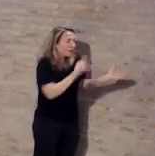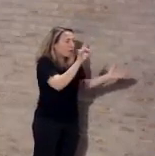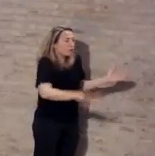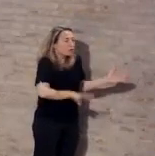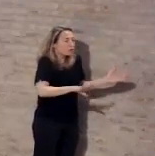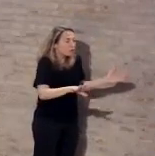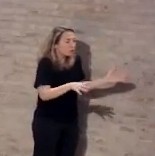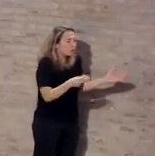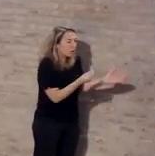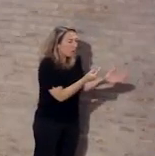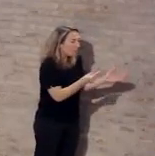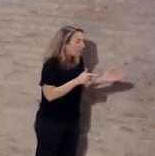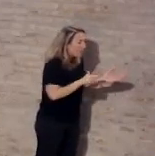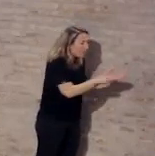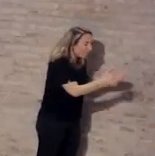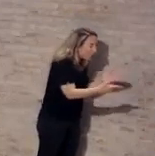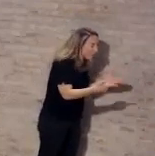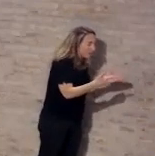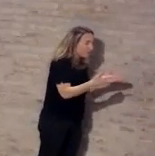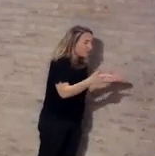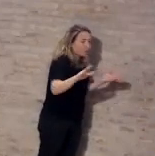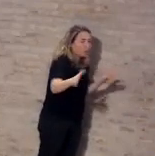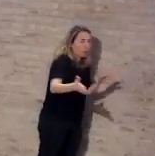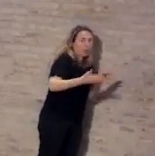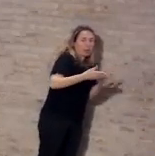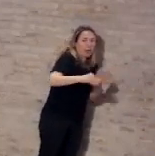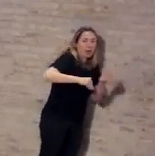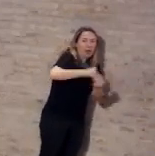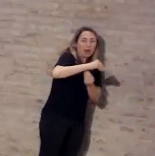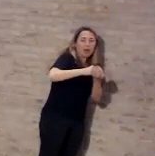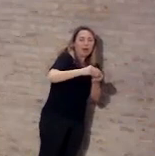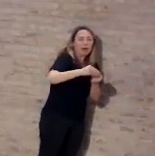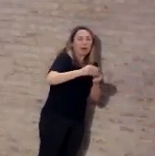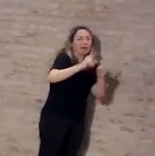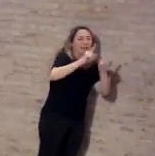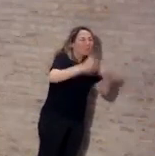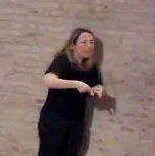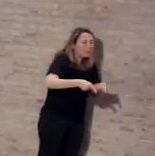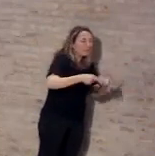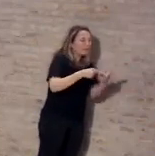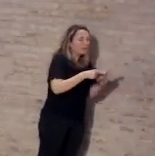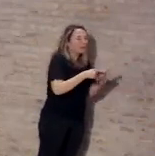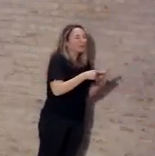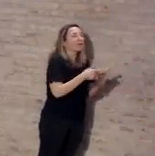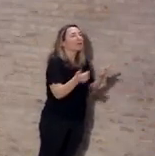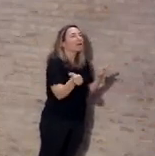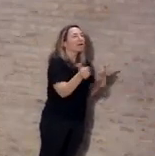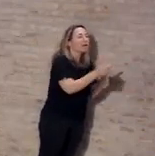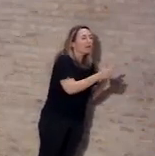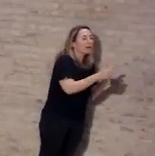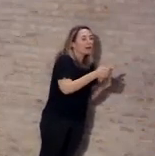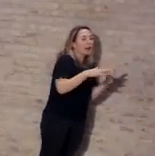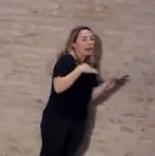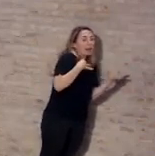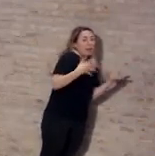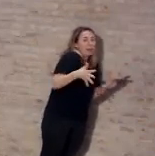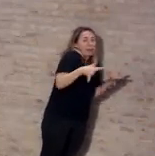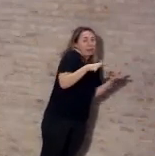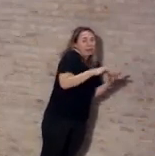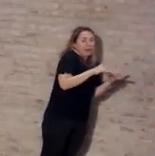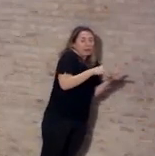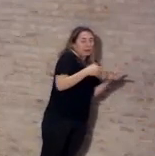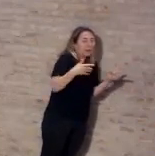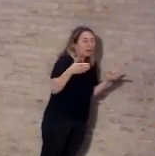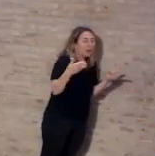solamente tenés la falta del recurso económico a lo mejor que es el sostén de la familia sino que a lo mejor te quedas sin el apoyo para la vida